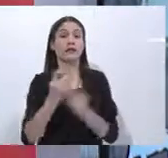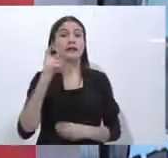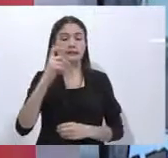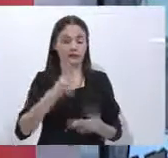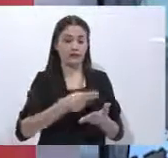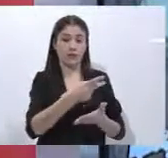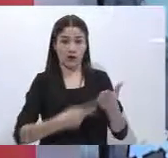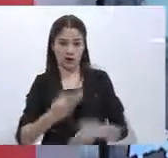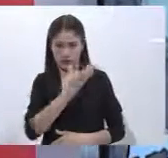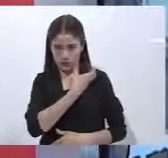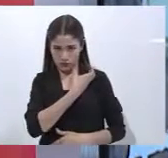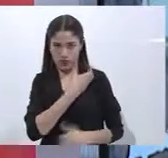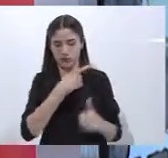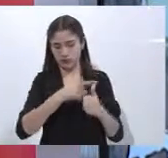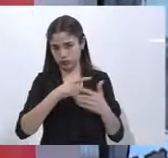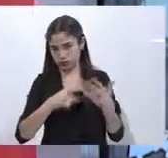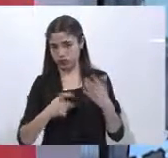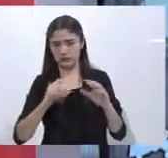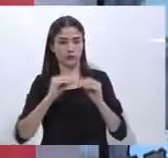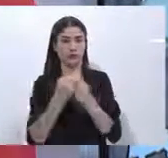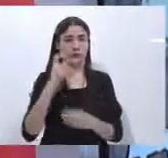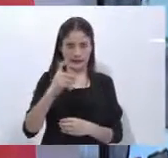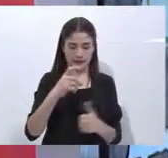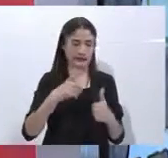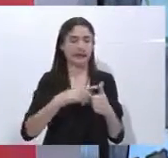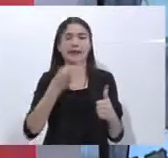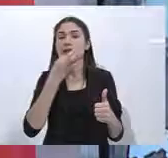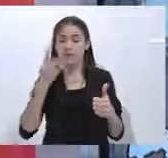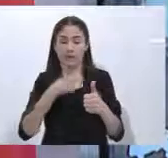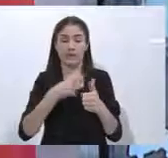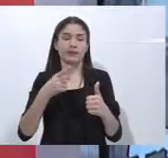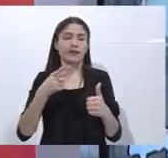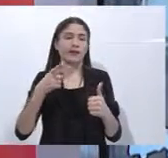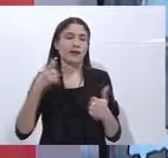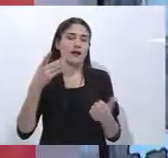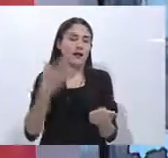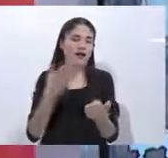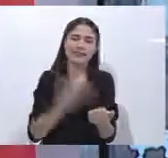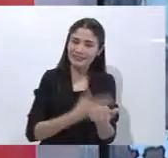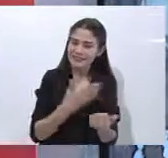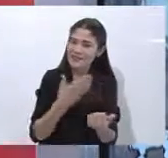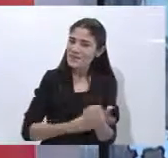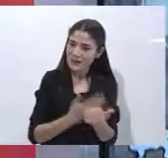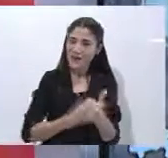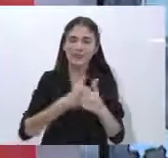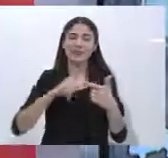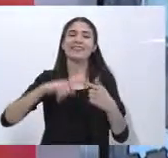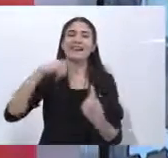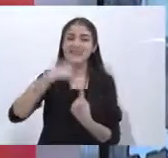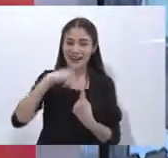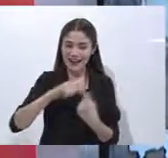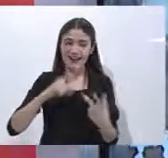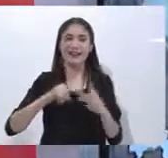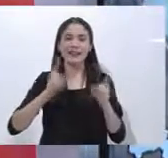por citar tenemos la caña de azúcar mandioca banana tomate locote papa y